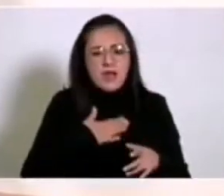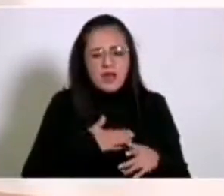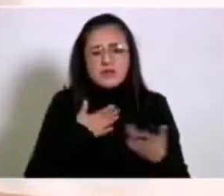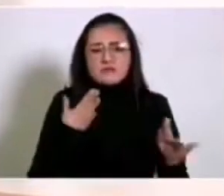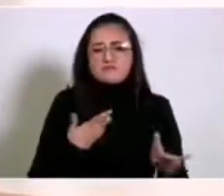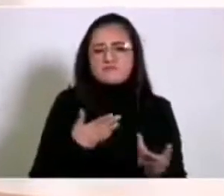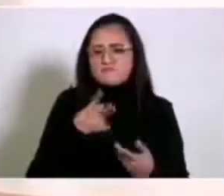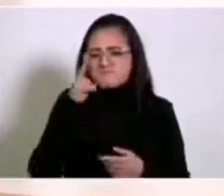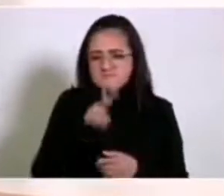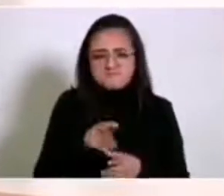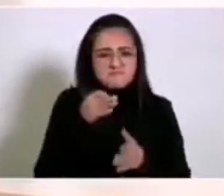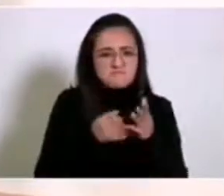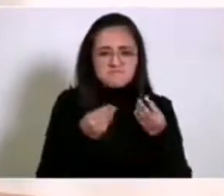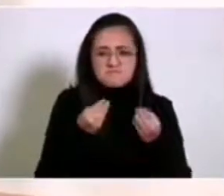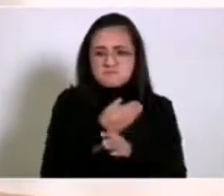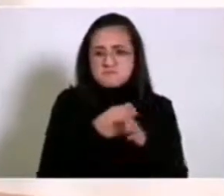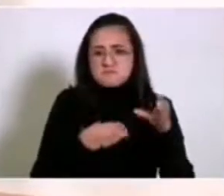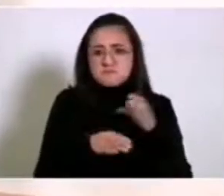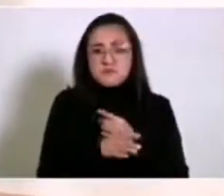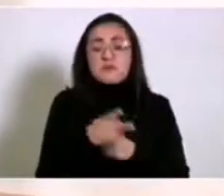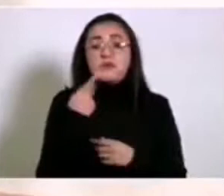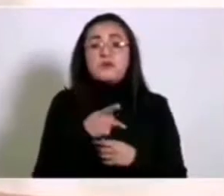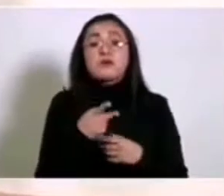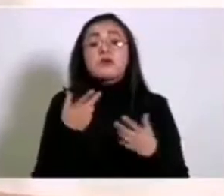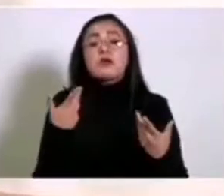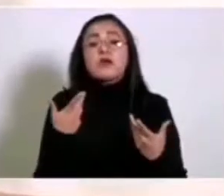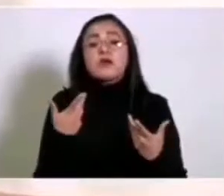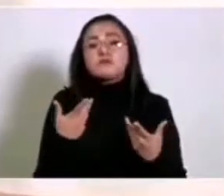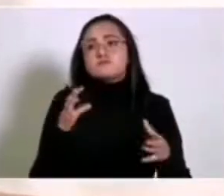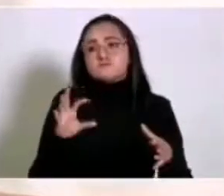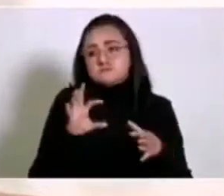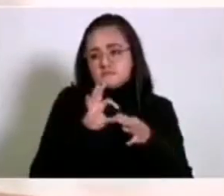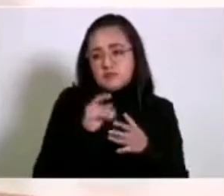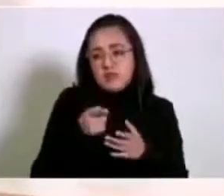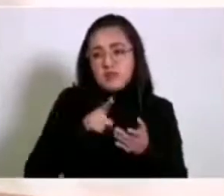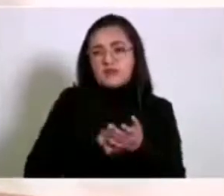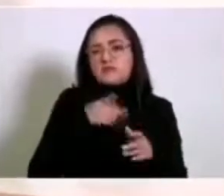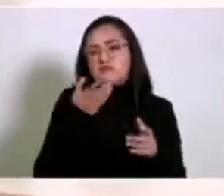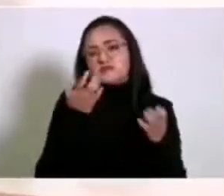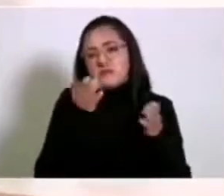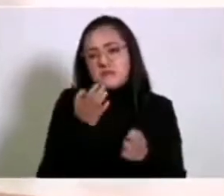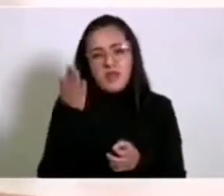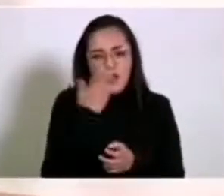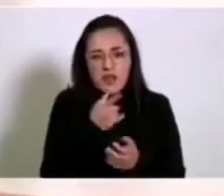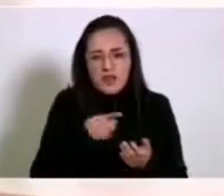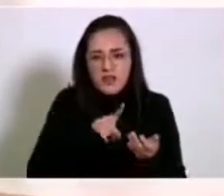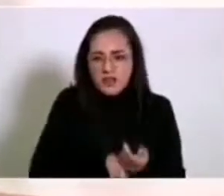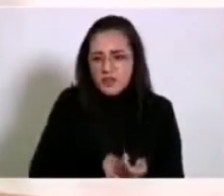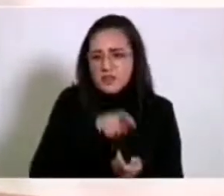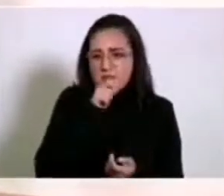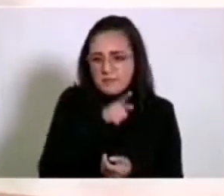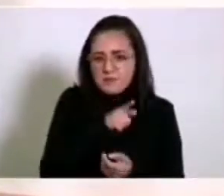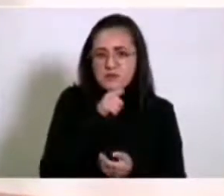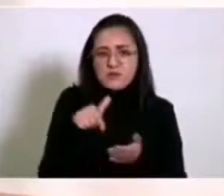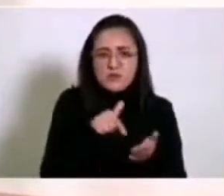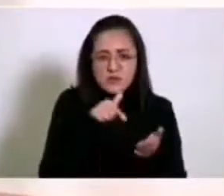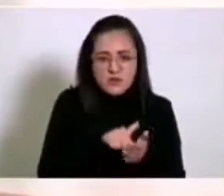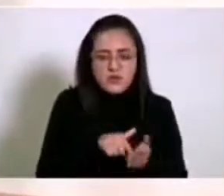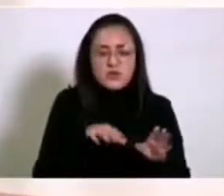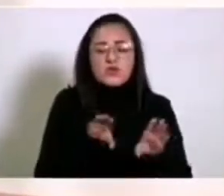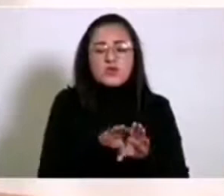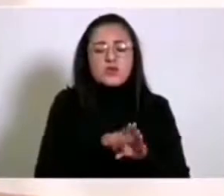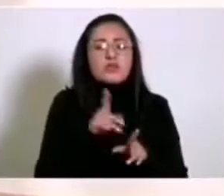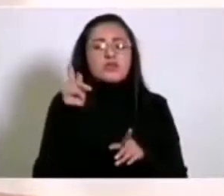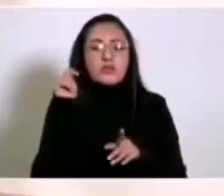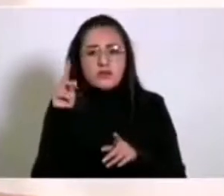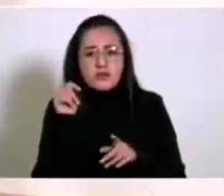deficientes de excedencias en sus elementos constructivos que están en mal estado e instalaciones especiales como sistema de televisión